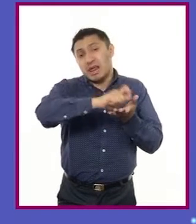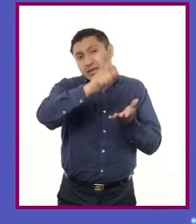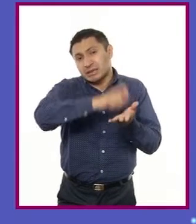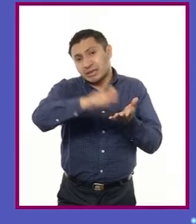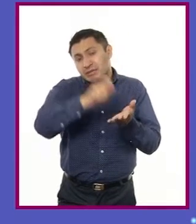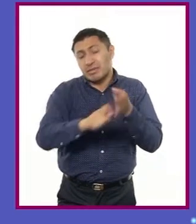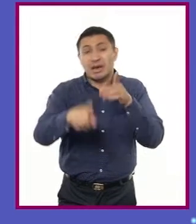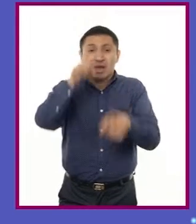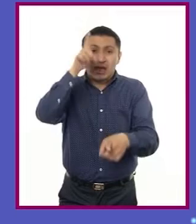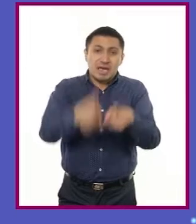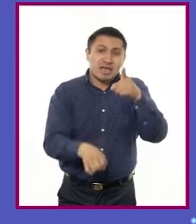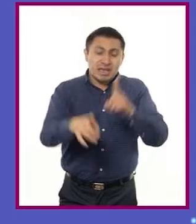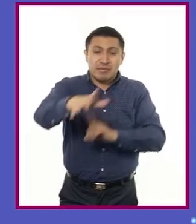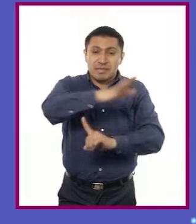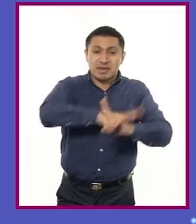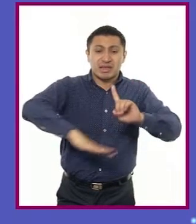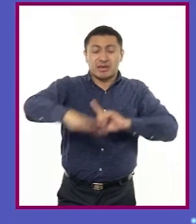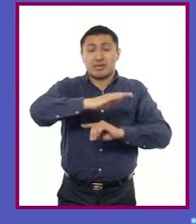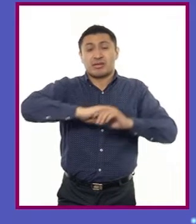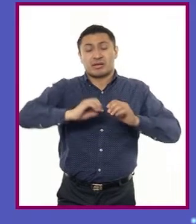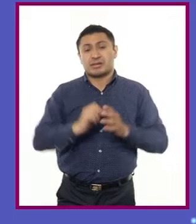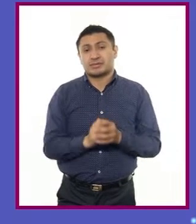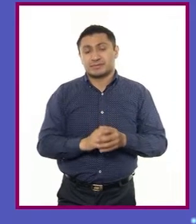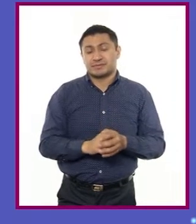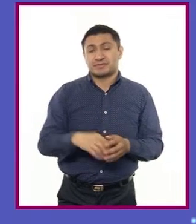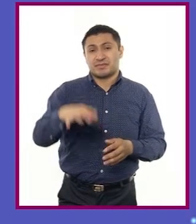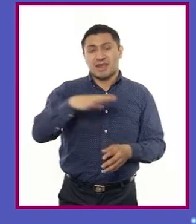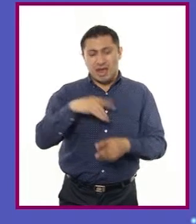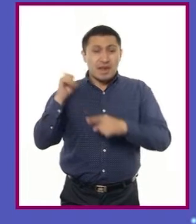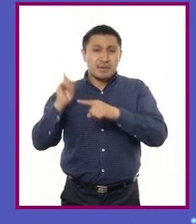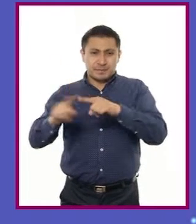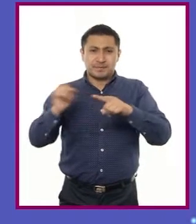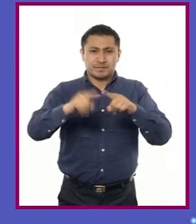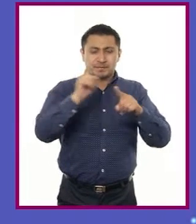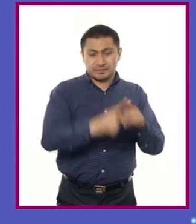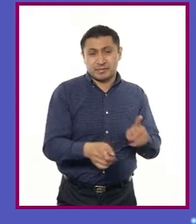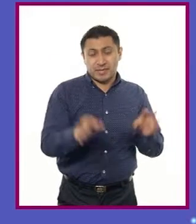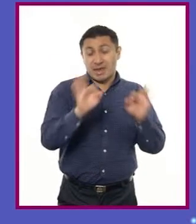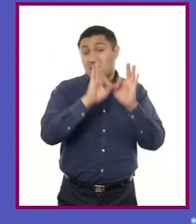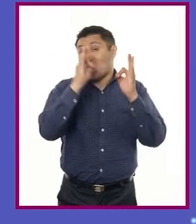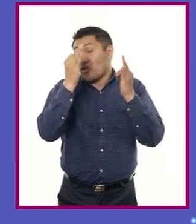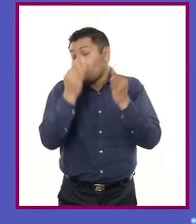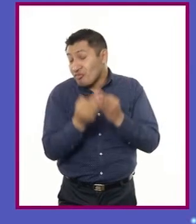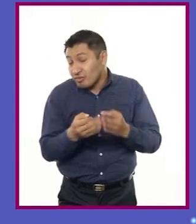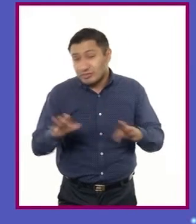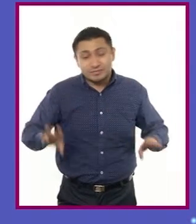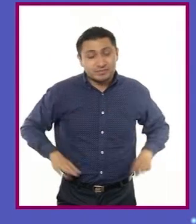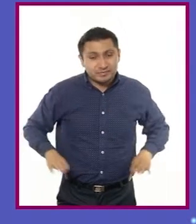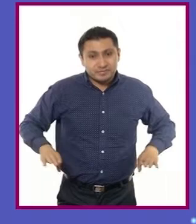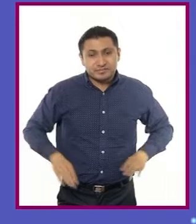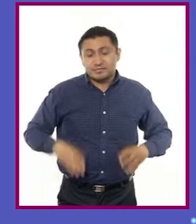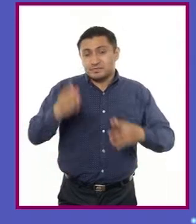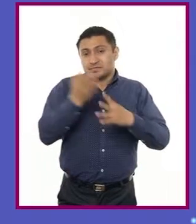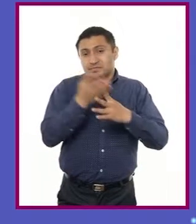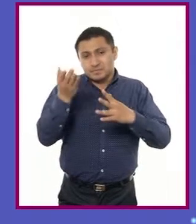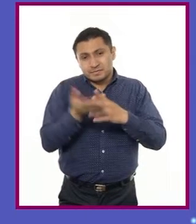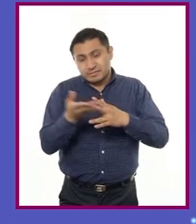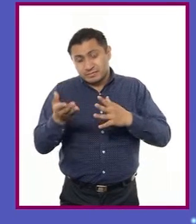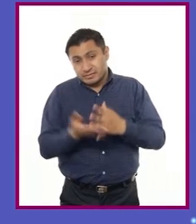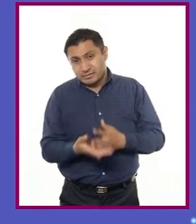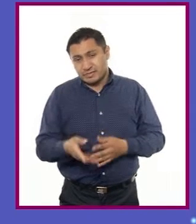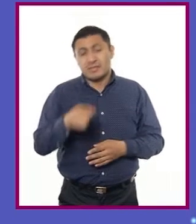circunstancias o el emisor. Hay también diversidad de criterios para clasificar esos niveles. En general,